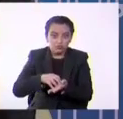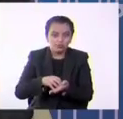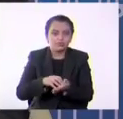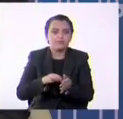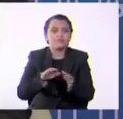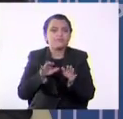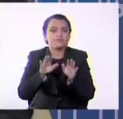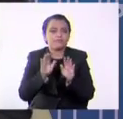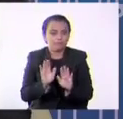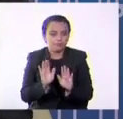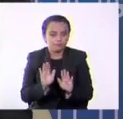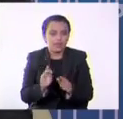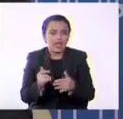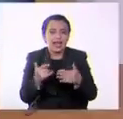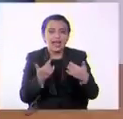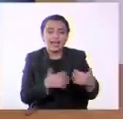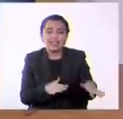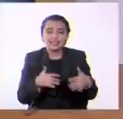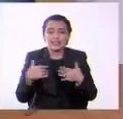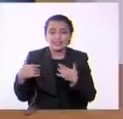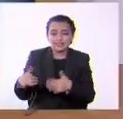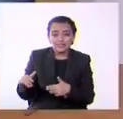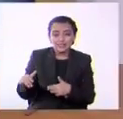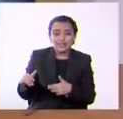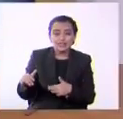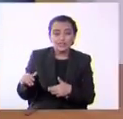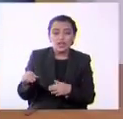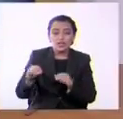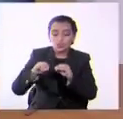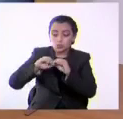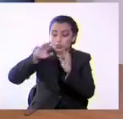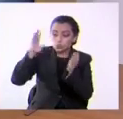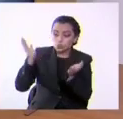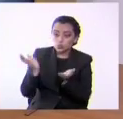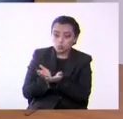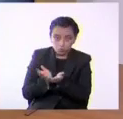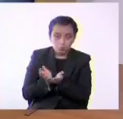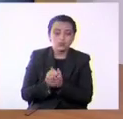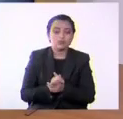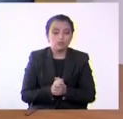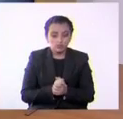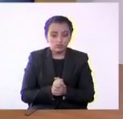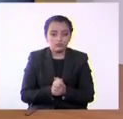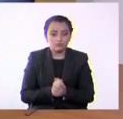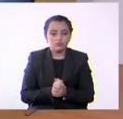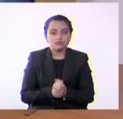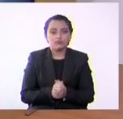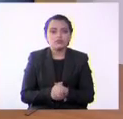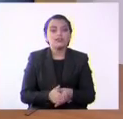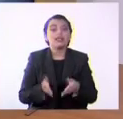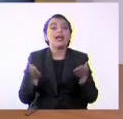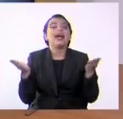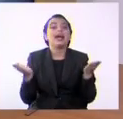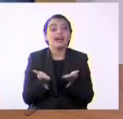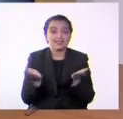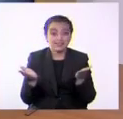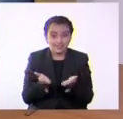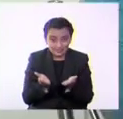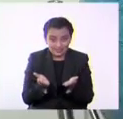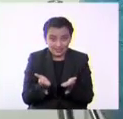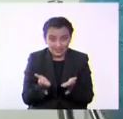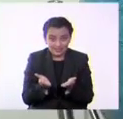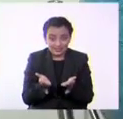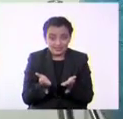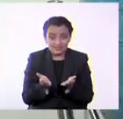o globales. Podríamos decir que también son acciones locales que son impulsadas